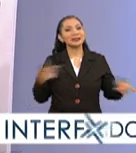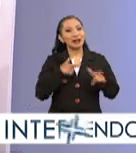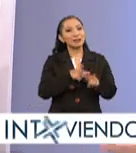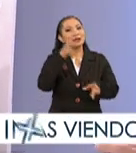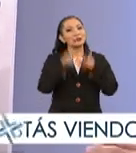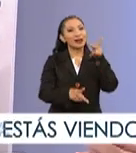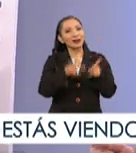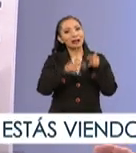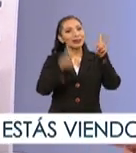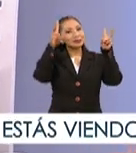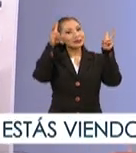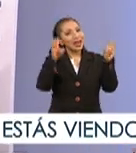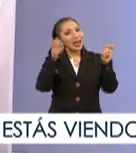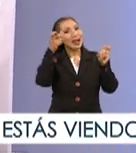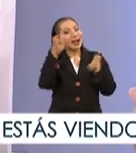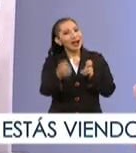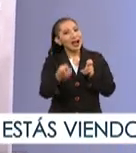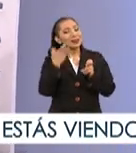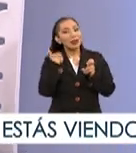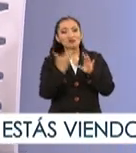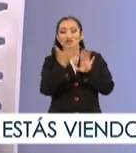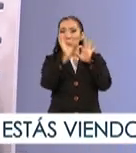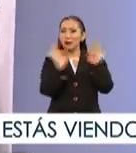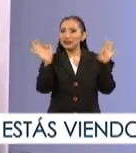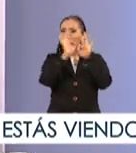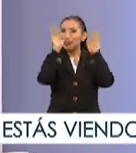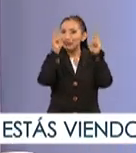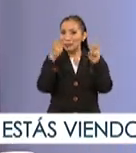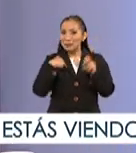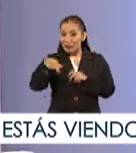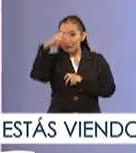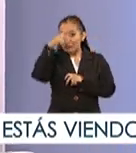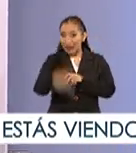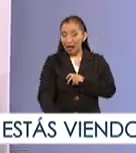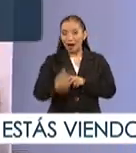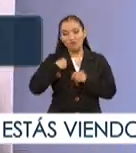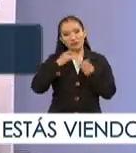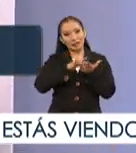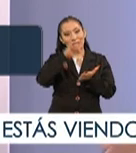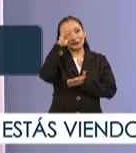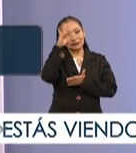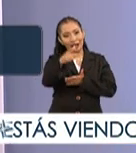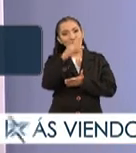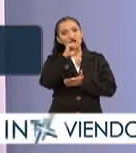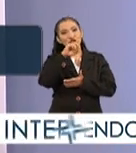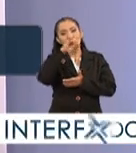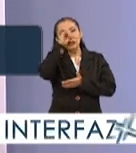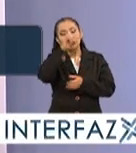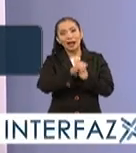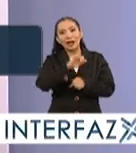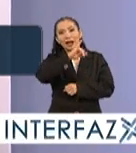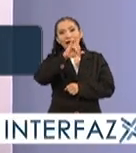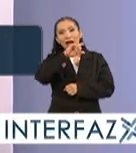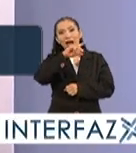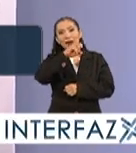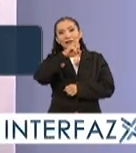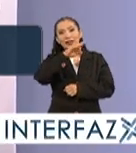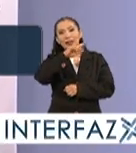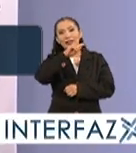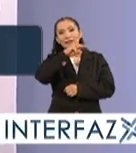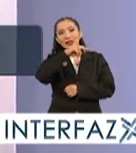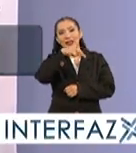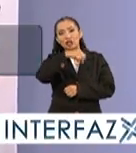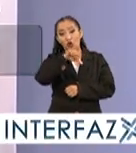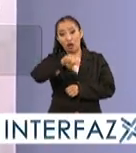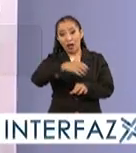Bueno, seguimos platicando sobre este muy relevante tema para nuestro país. Le doy muchísimas gracias al subsecretario Javier Treviño por acompañarnos el